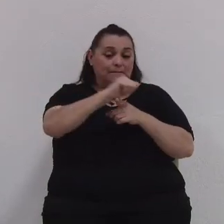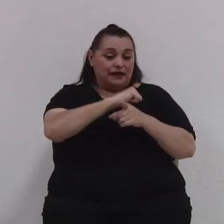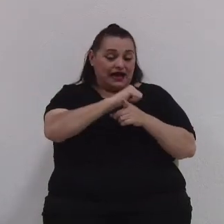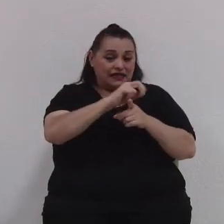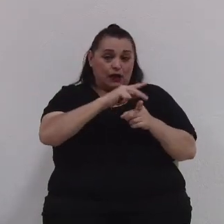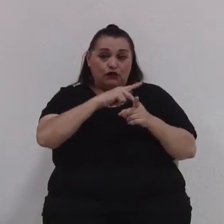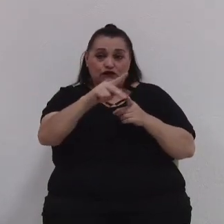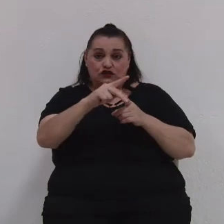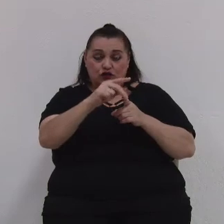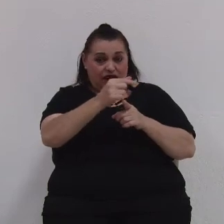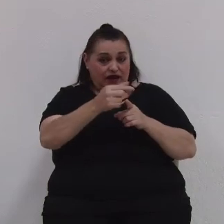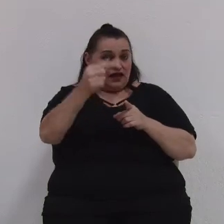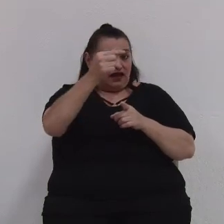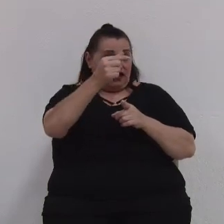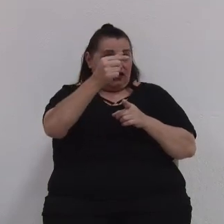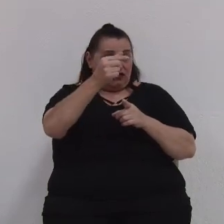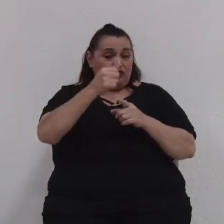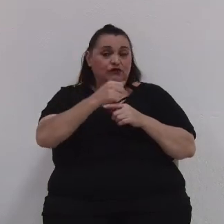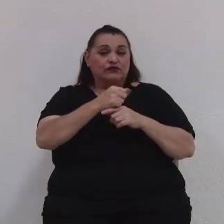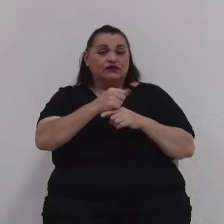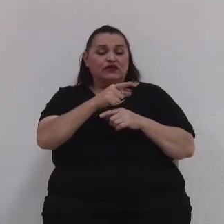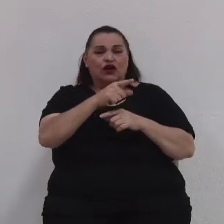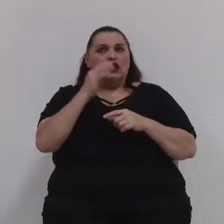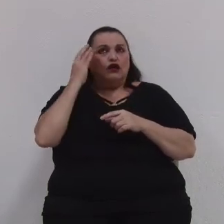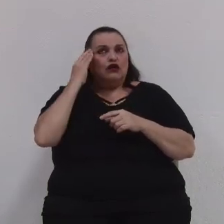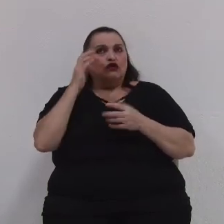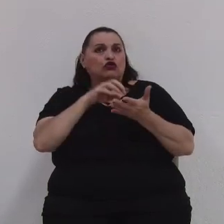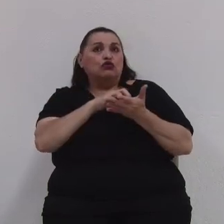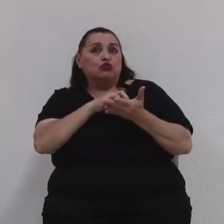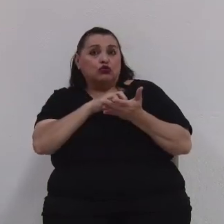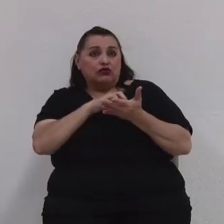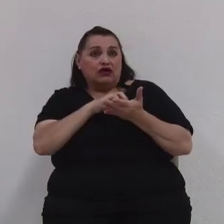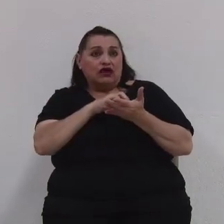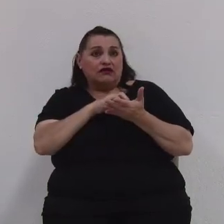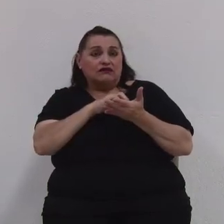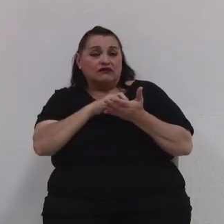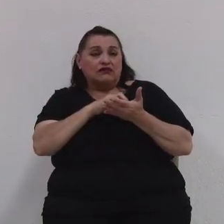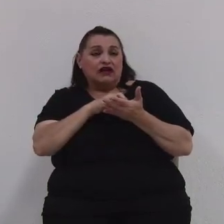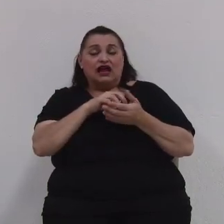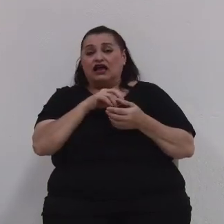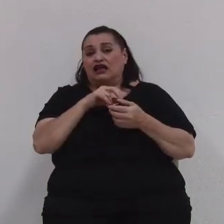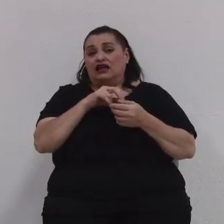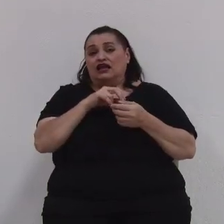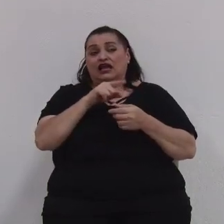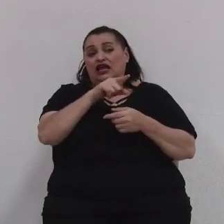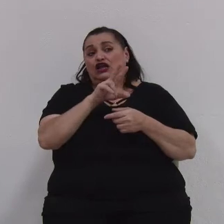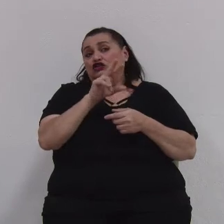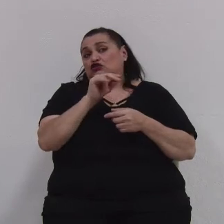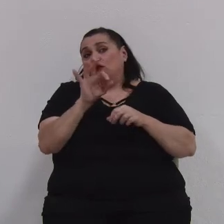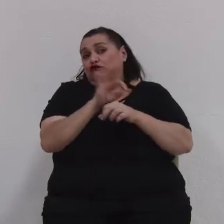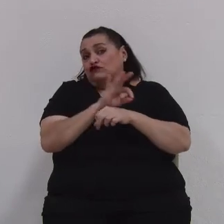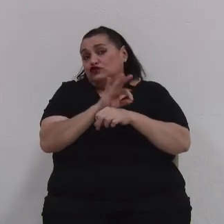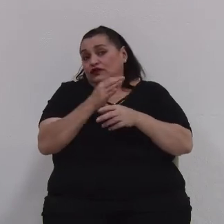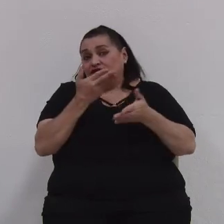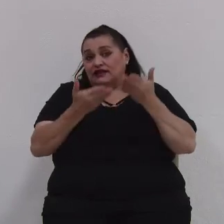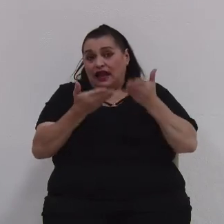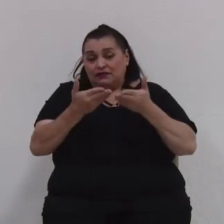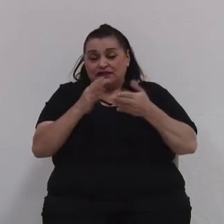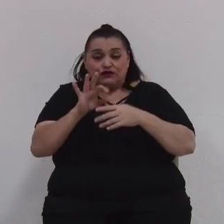o de grado, con la incertidumbre de que no le iba a servir tal vez para